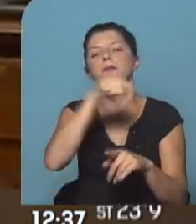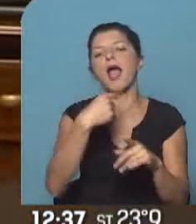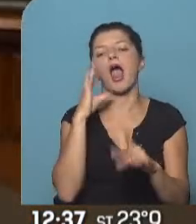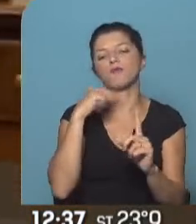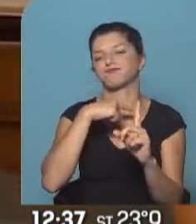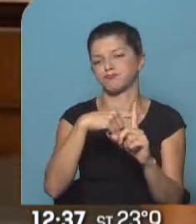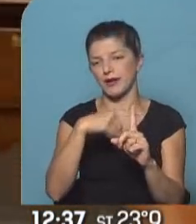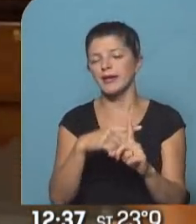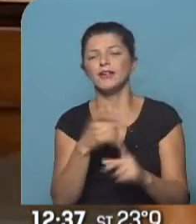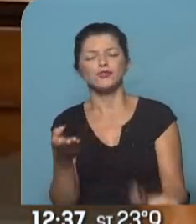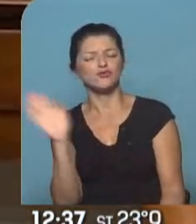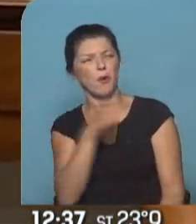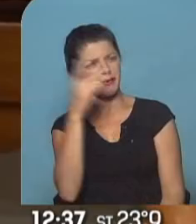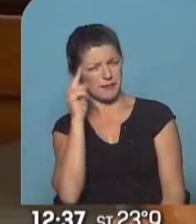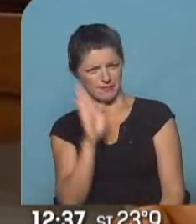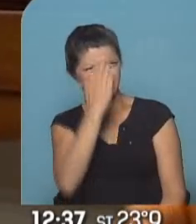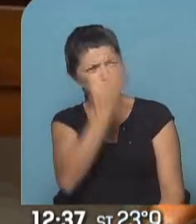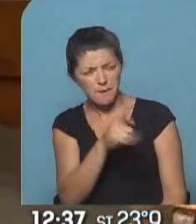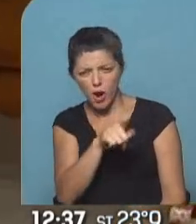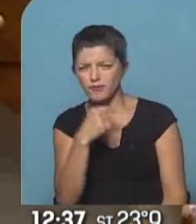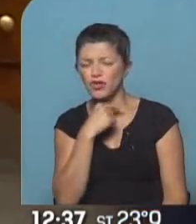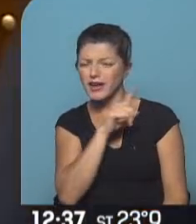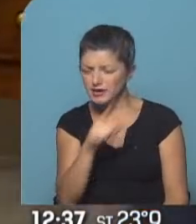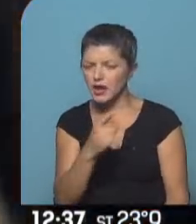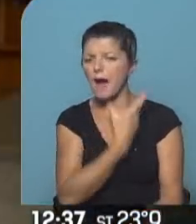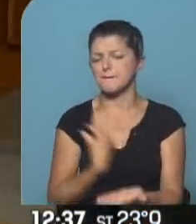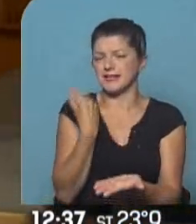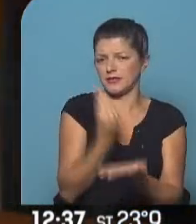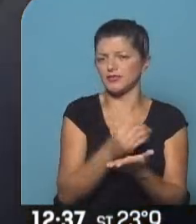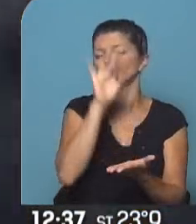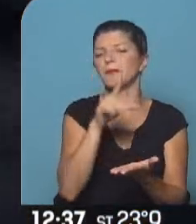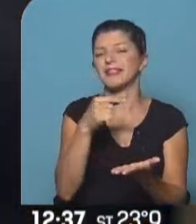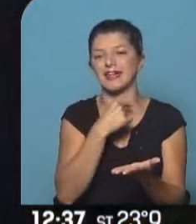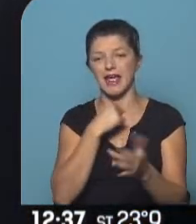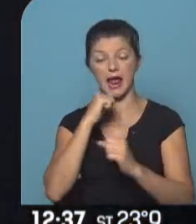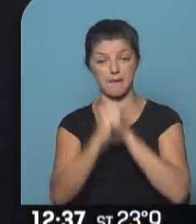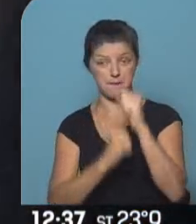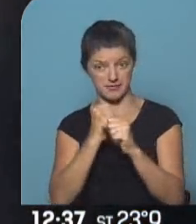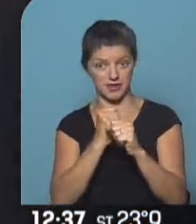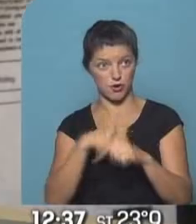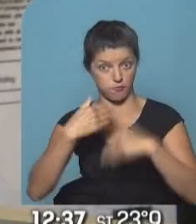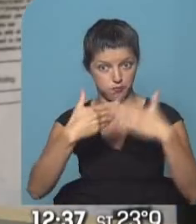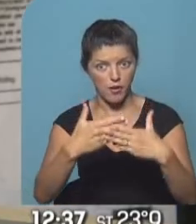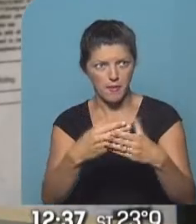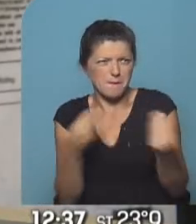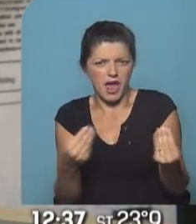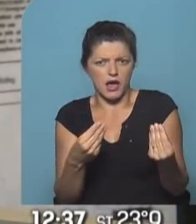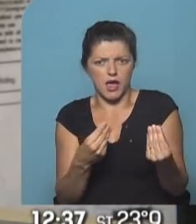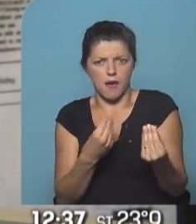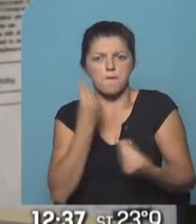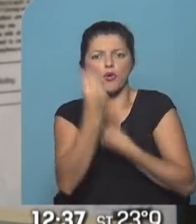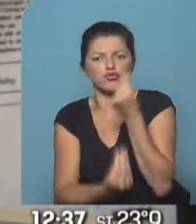y quería solamente aumentar su imperio como magnate inmobiliario, en realidad ¿para qué se postuló? Y si